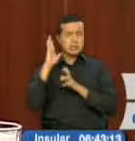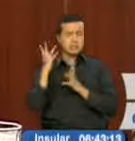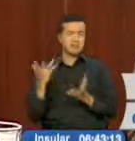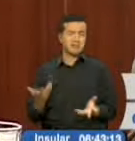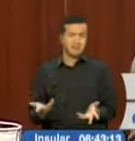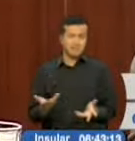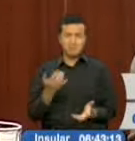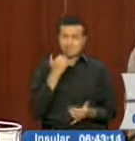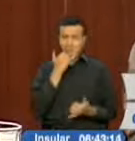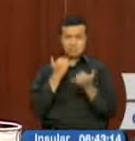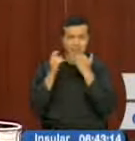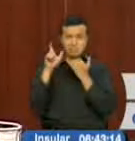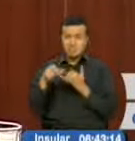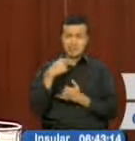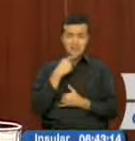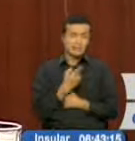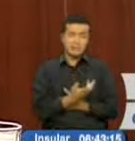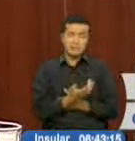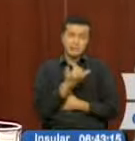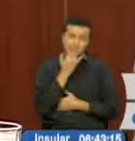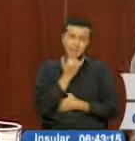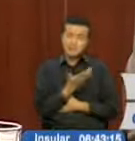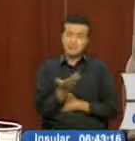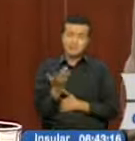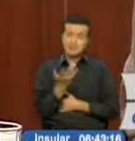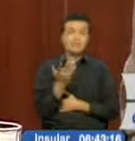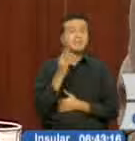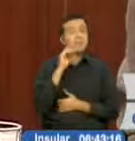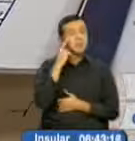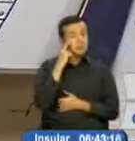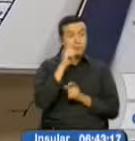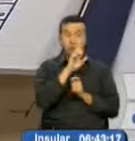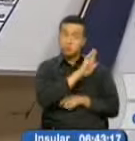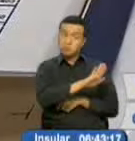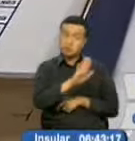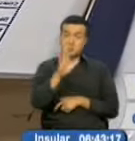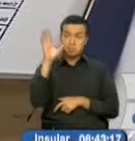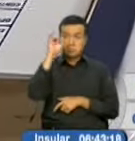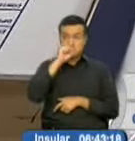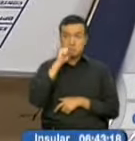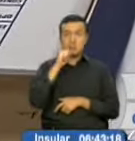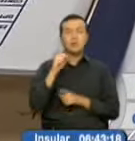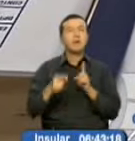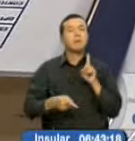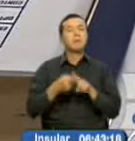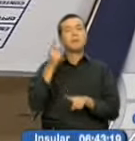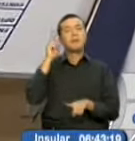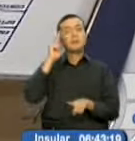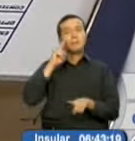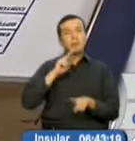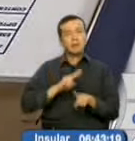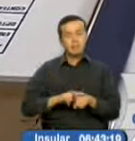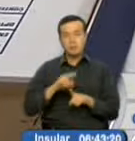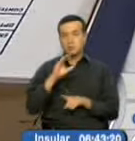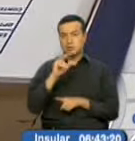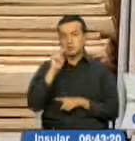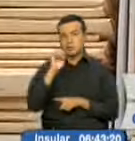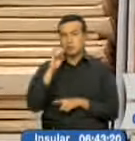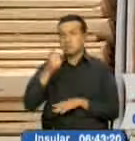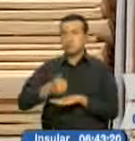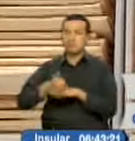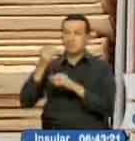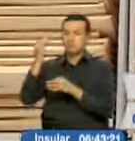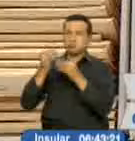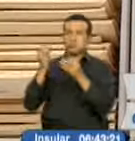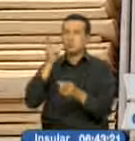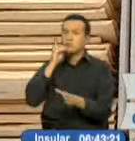y el accionante dice, entonces no asisto. Eso que lo juzgue la ciudadanía. Calificó de inédita la apelación presentada ante el Tribunal Contencioso